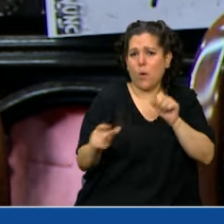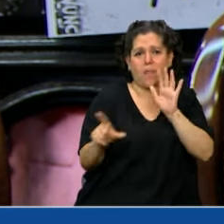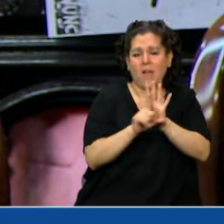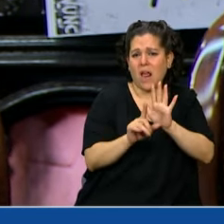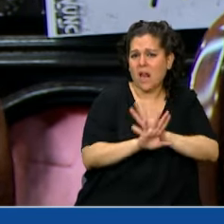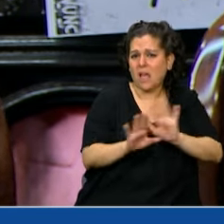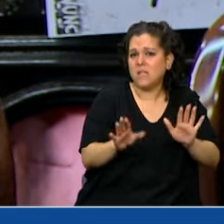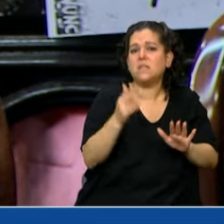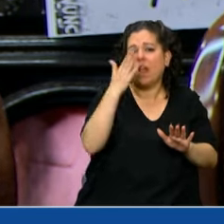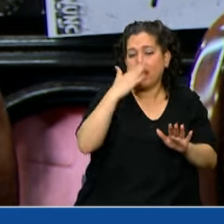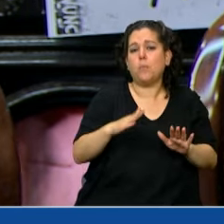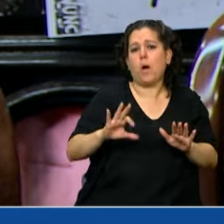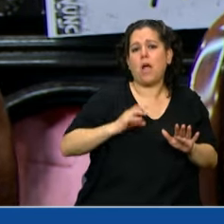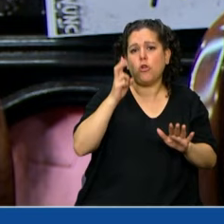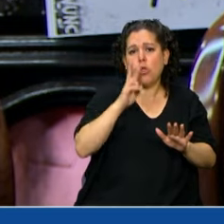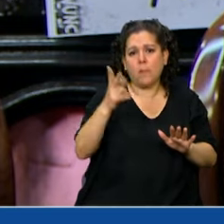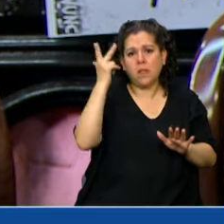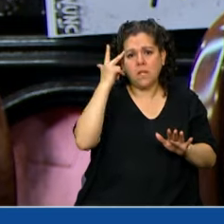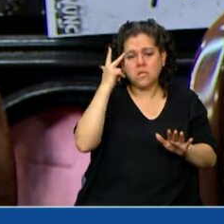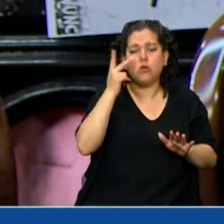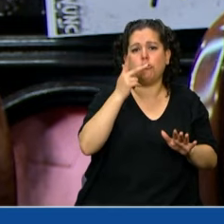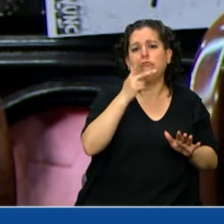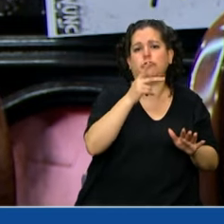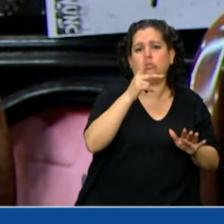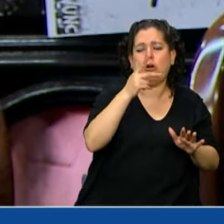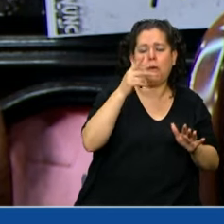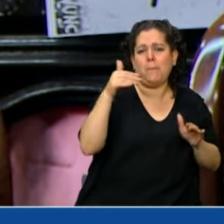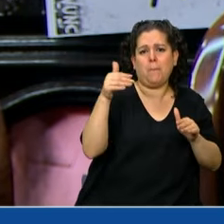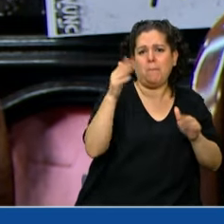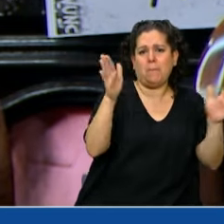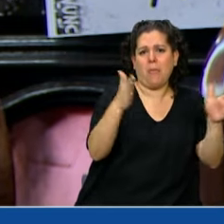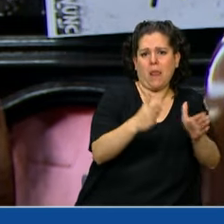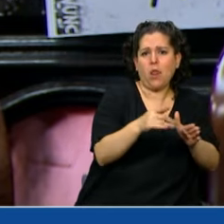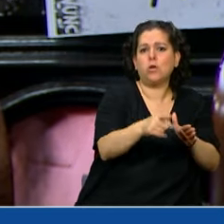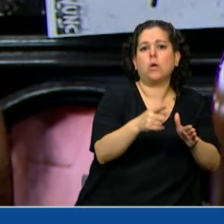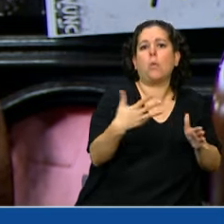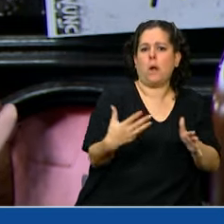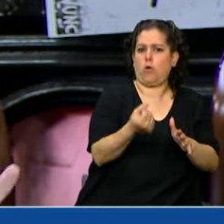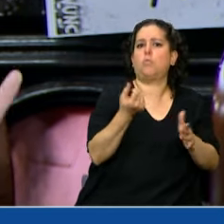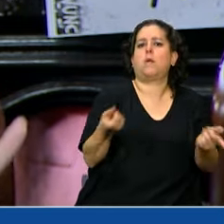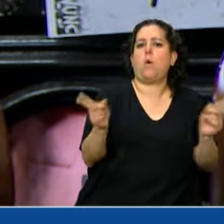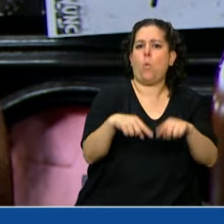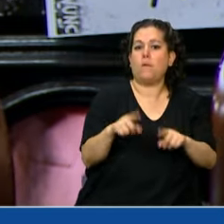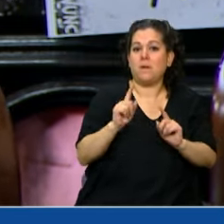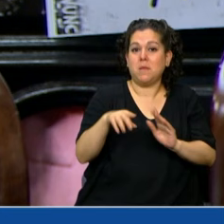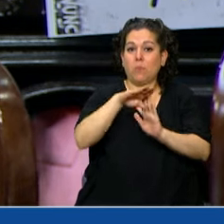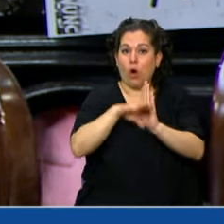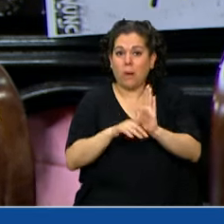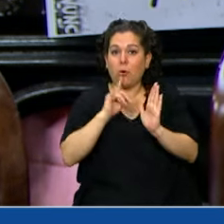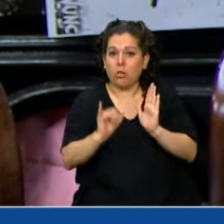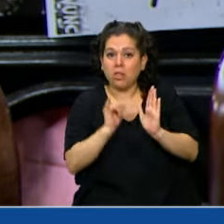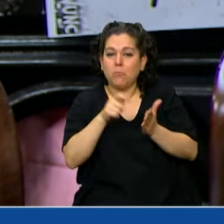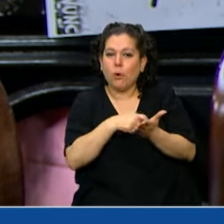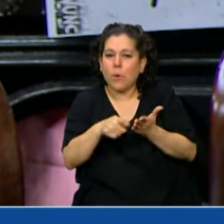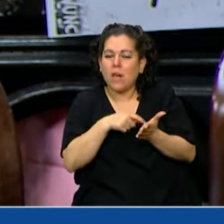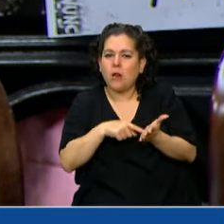luego de esa caída en el 2018 de la rentabilidad se empezaba a recuperar se empezaba a recuperar lo dice reporte inmobiliario